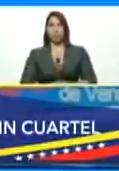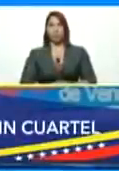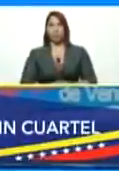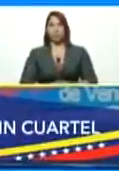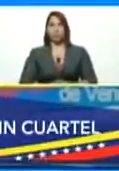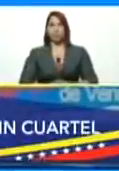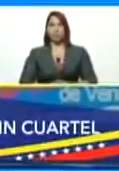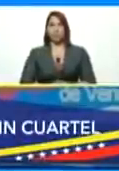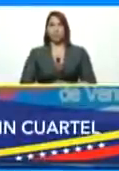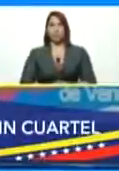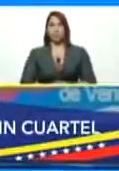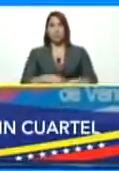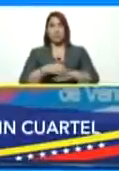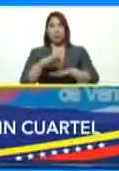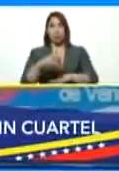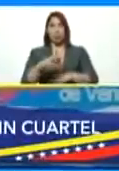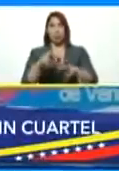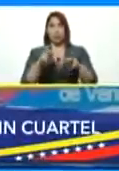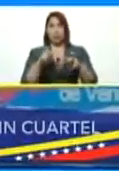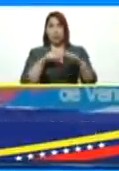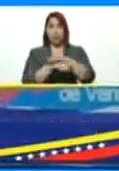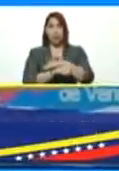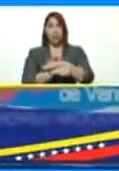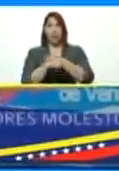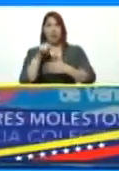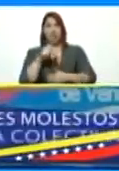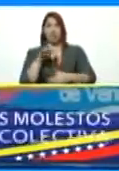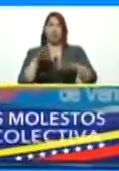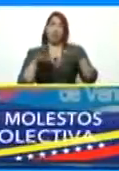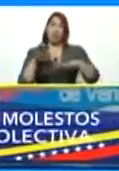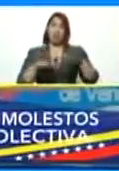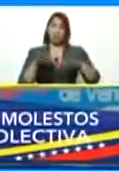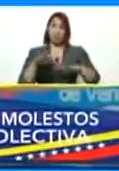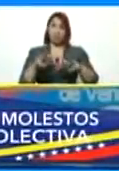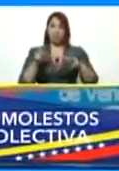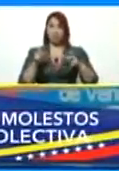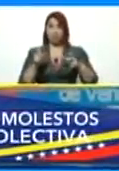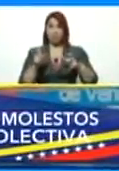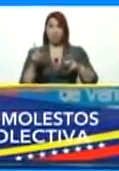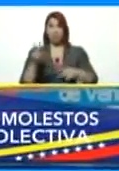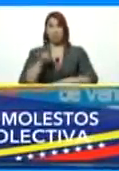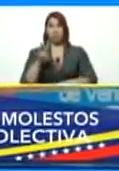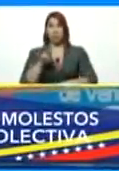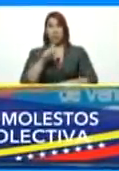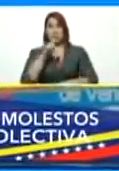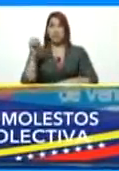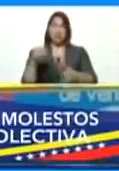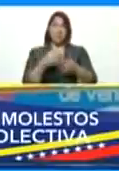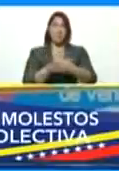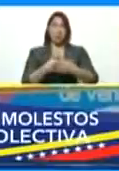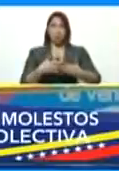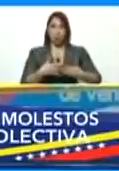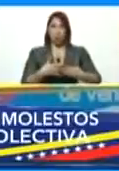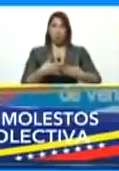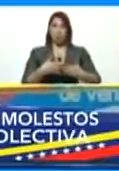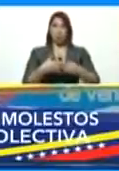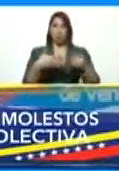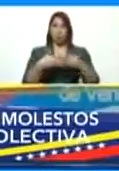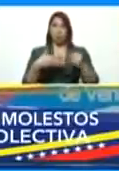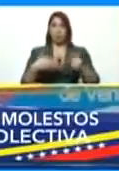dejó de ingresar eso y si acaso ingresaba 100 millones de dólares